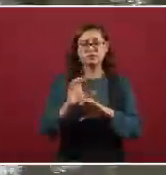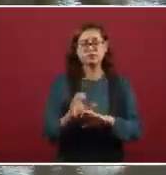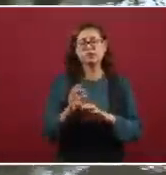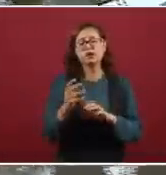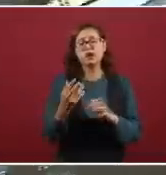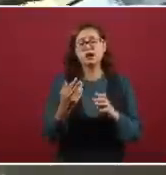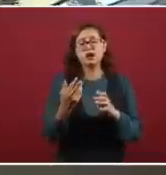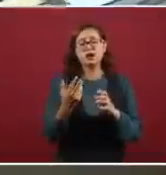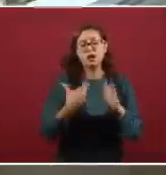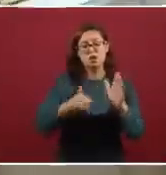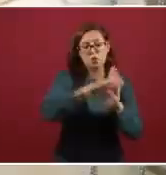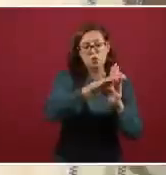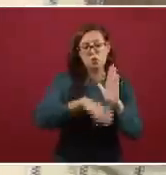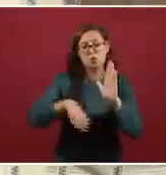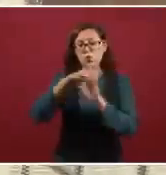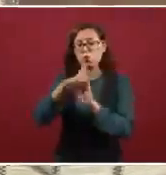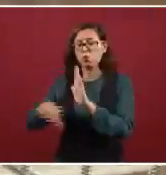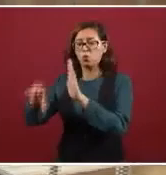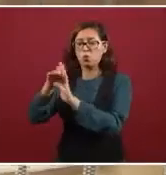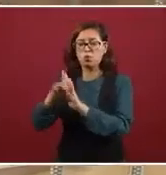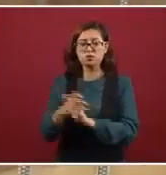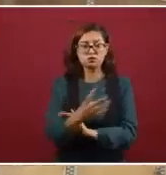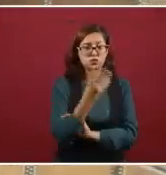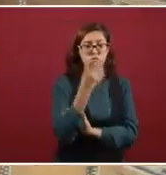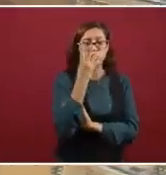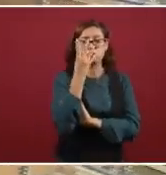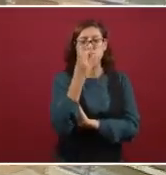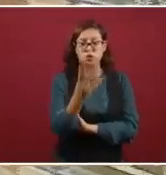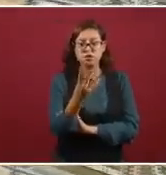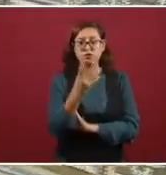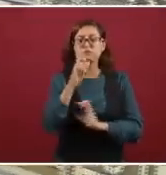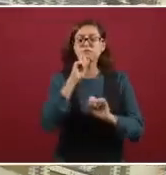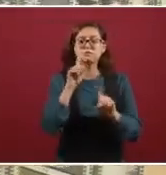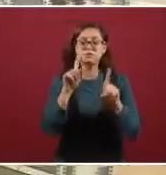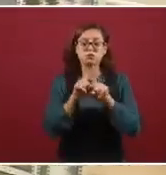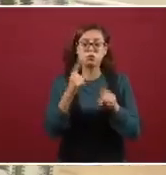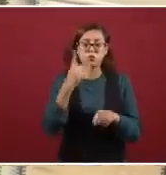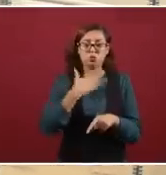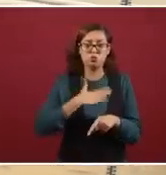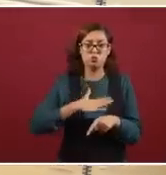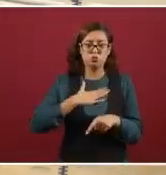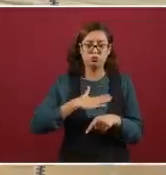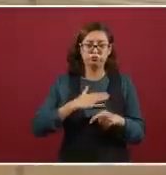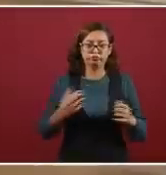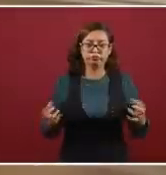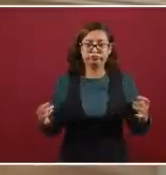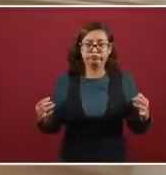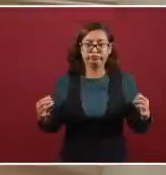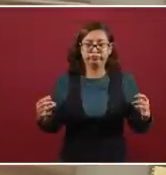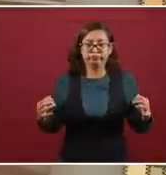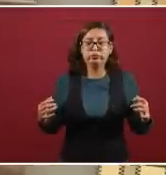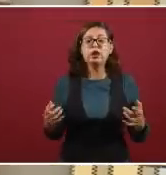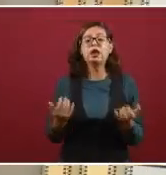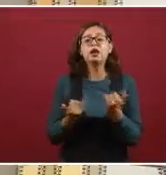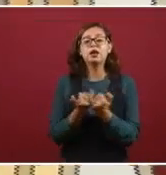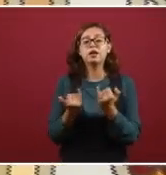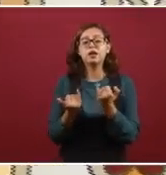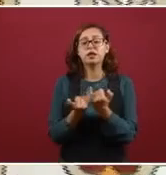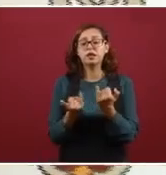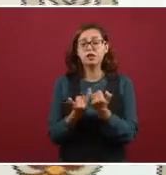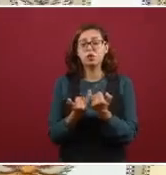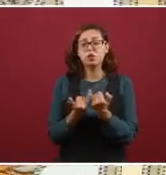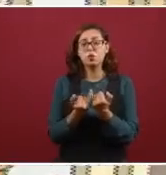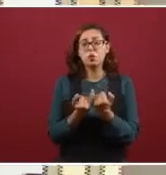con balcón, descubierto, vestidor y un baño jacuzzi. Finalmente, en el último nivel se cuenta con un cuarto de baño y